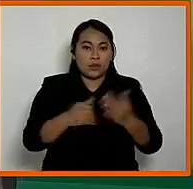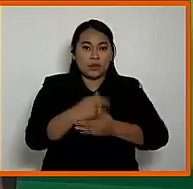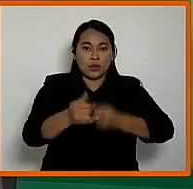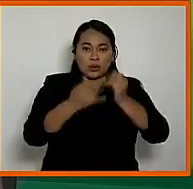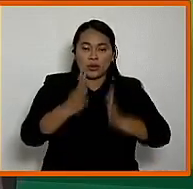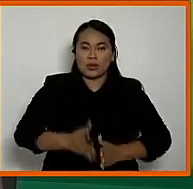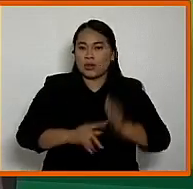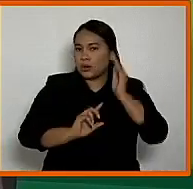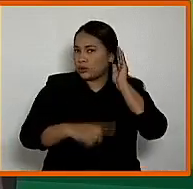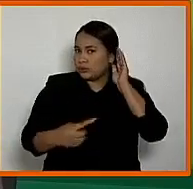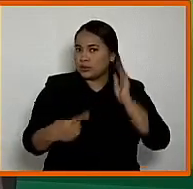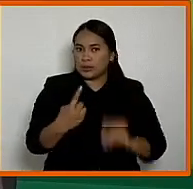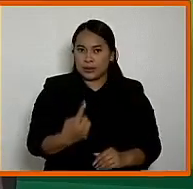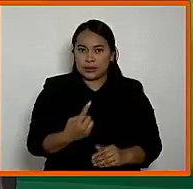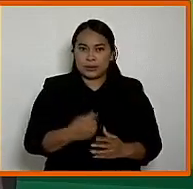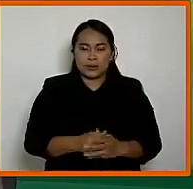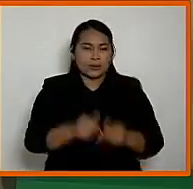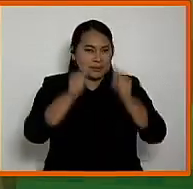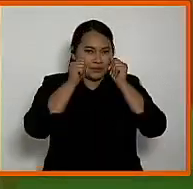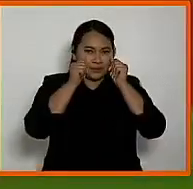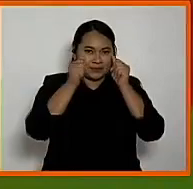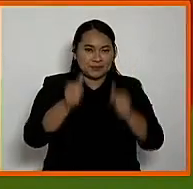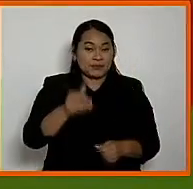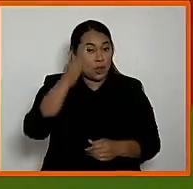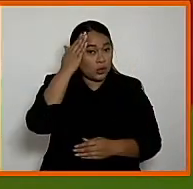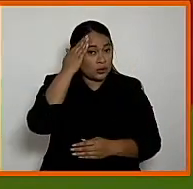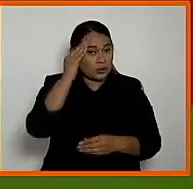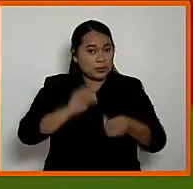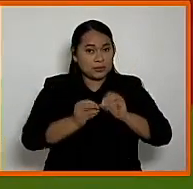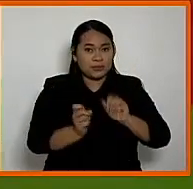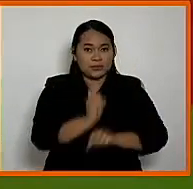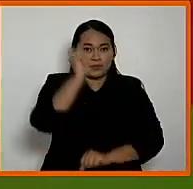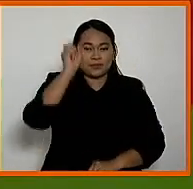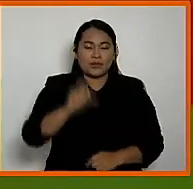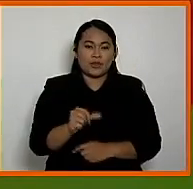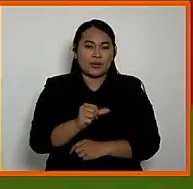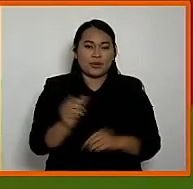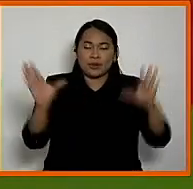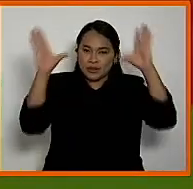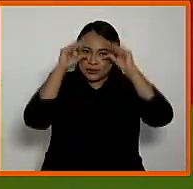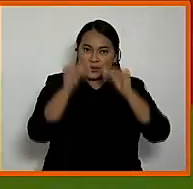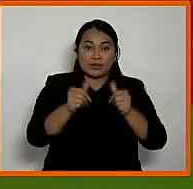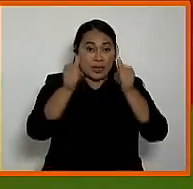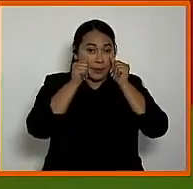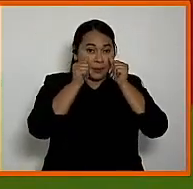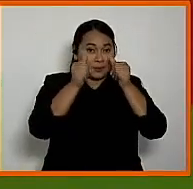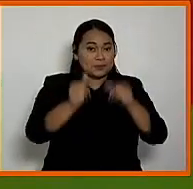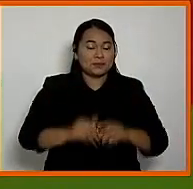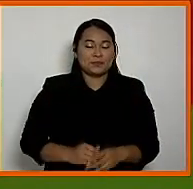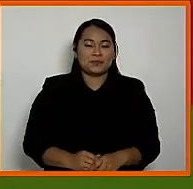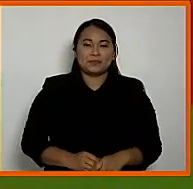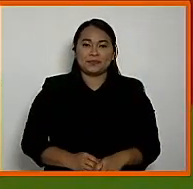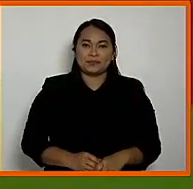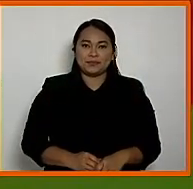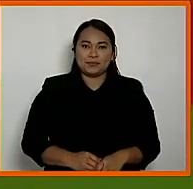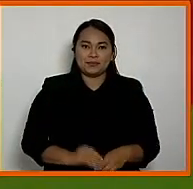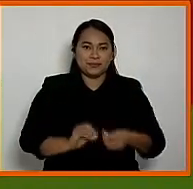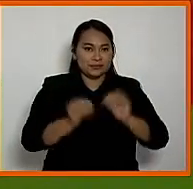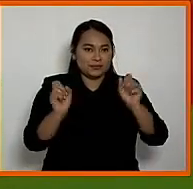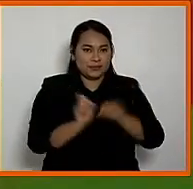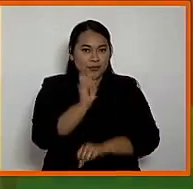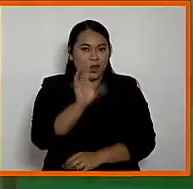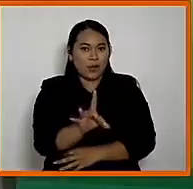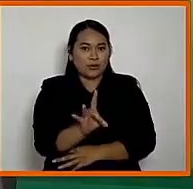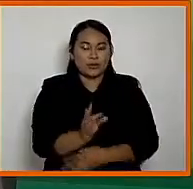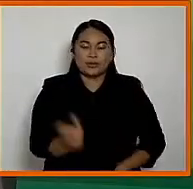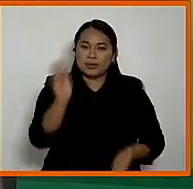uno, atentos. Tu número favorecido en esta noche es suerte. Atentos. Este es el 8. Con